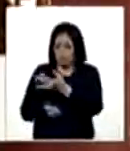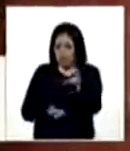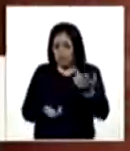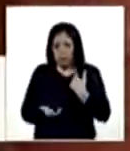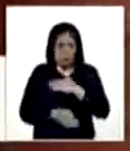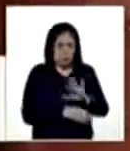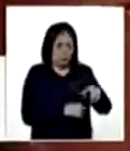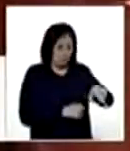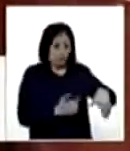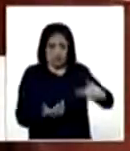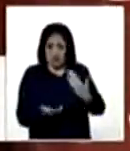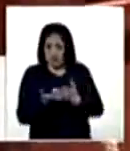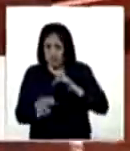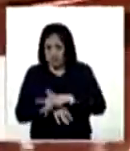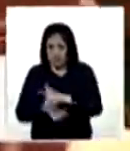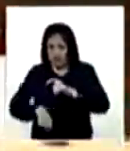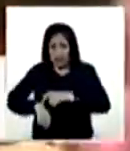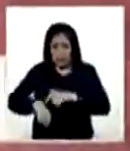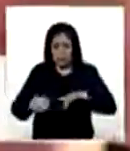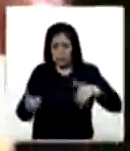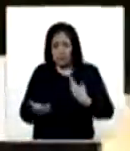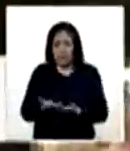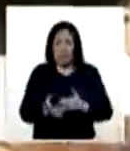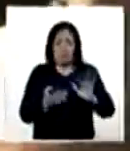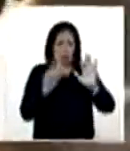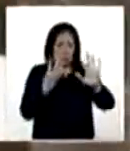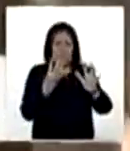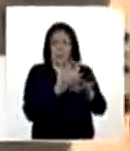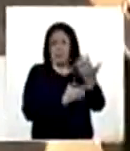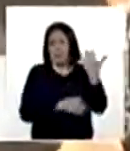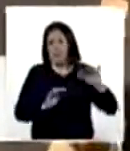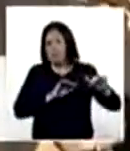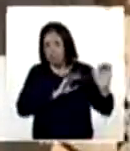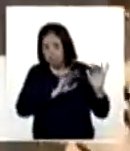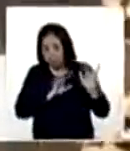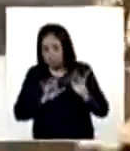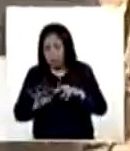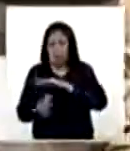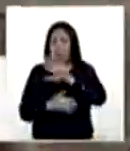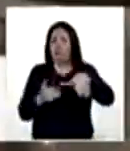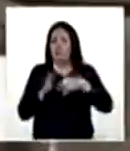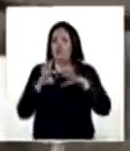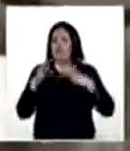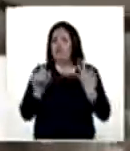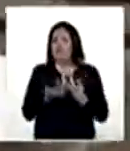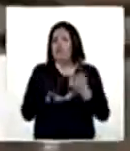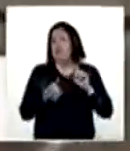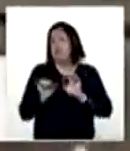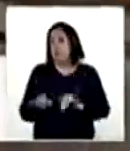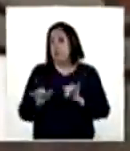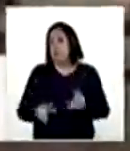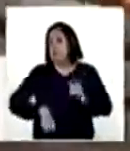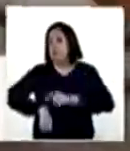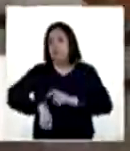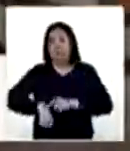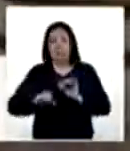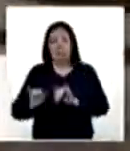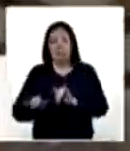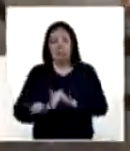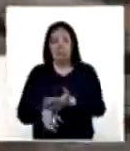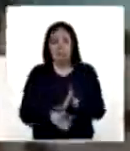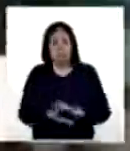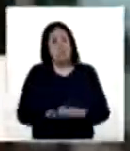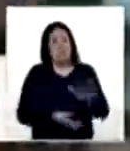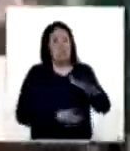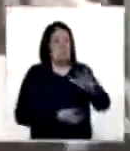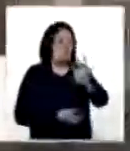llegado tempranito, ¿no es cierto? ¿Desde qué hora están acá? Desde las 9 de la mañana estamos aquí concentrados, toda la familia. ¿Y hasta qué hora piensan quedarse? Por lo menos hasta